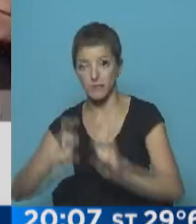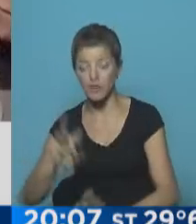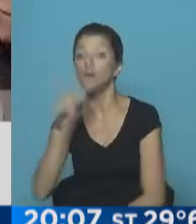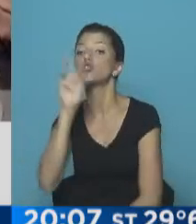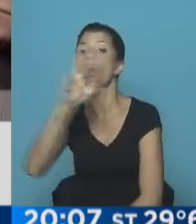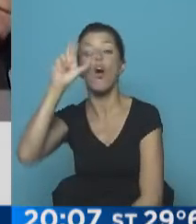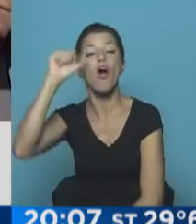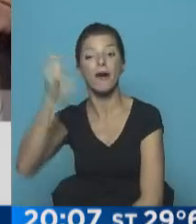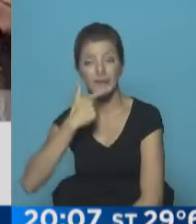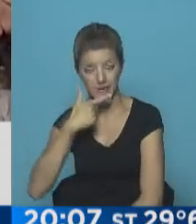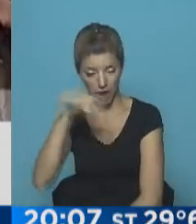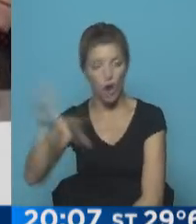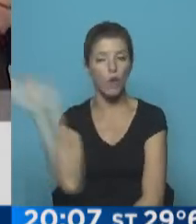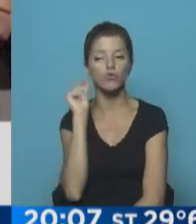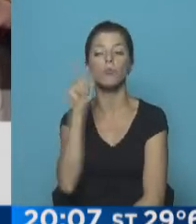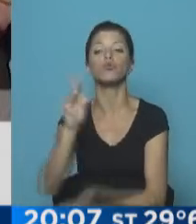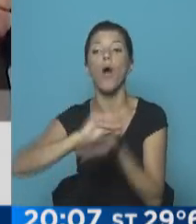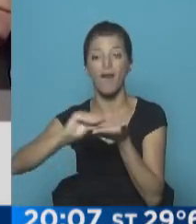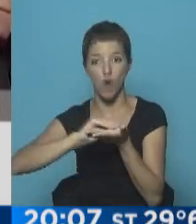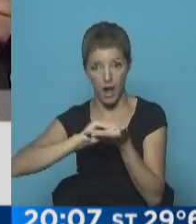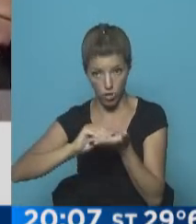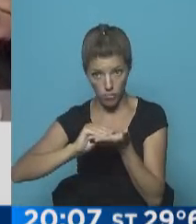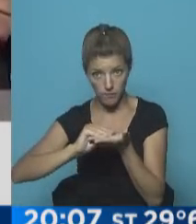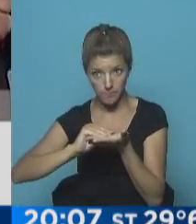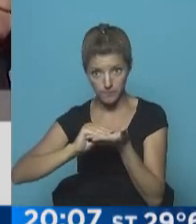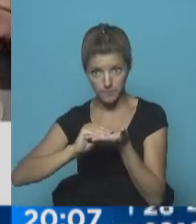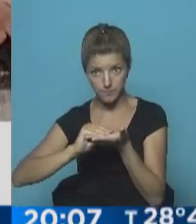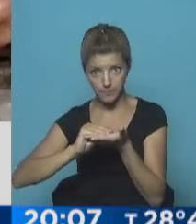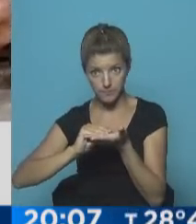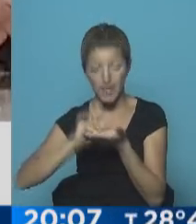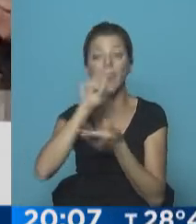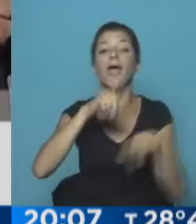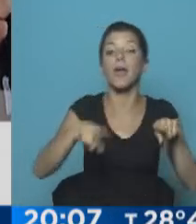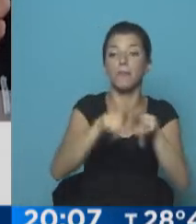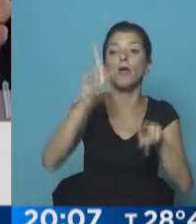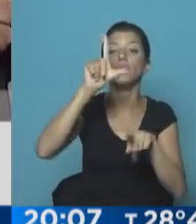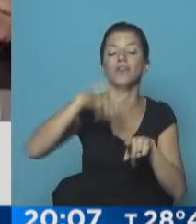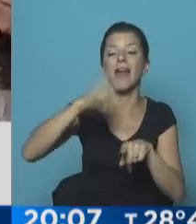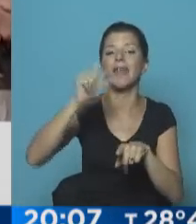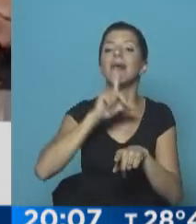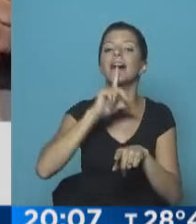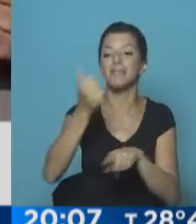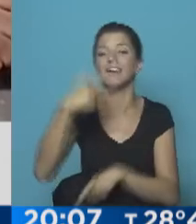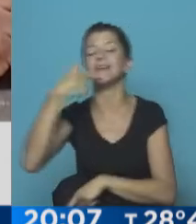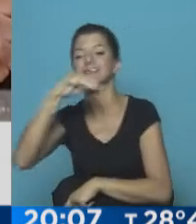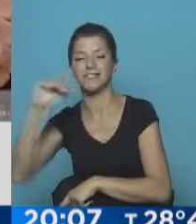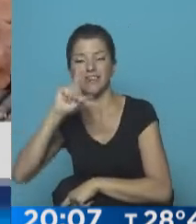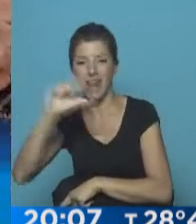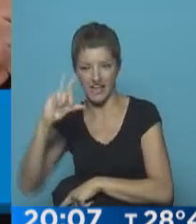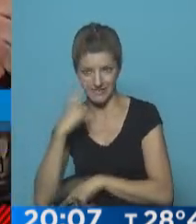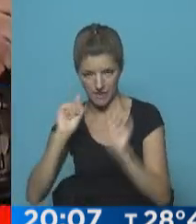que decía el abogado defensor, una de las caras visibles de la defensa, tanto de los hermanos Lanata como de Víctor Esquilachi, Humberto Próspero. Lo